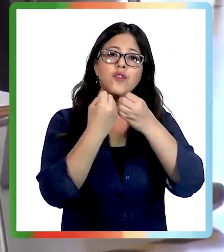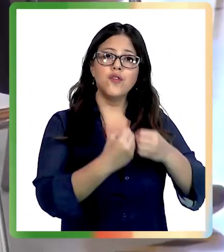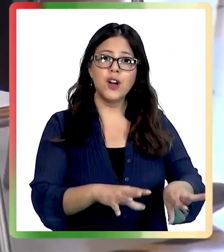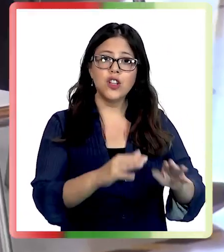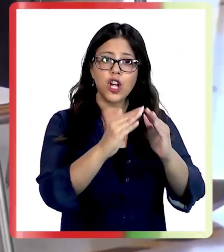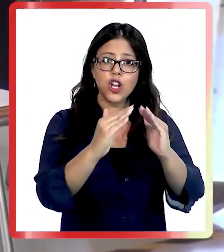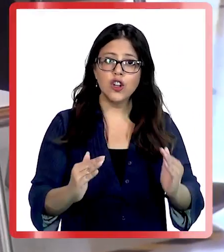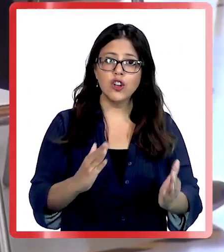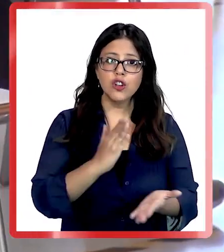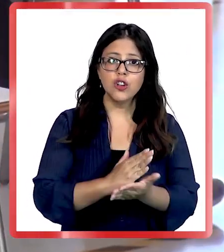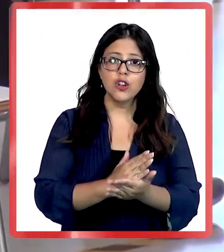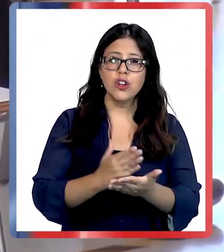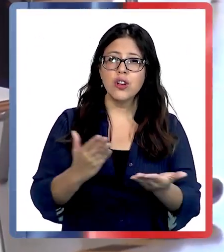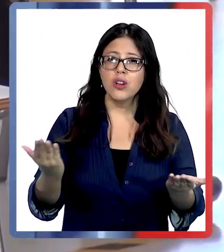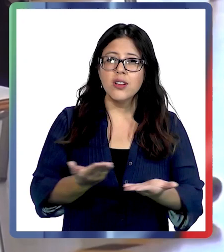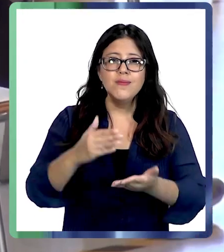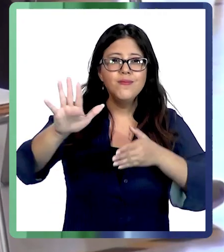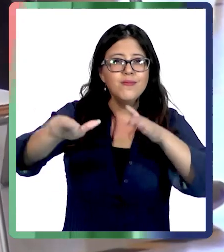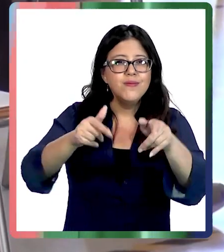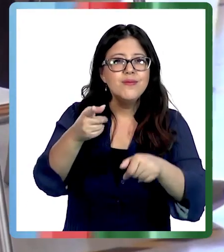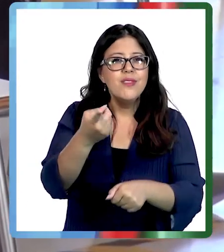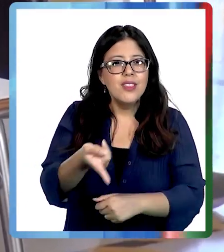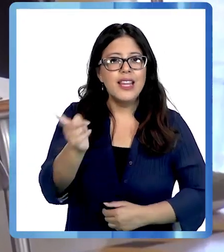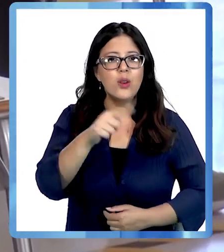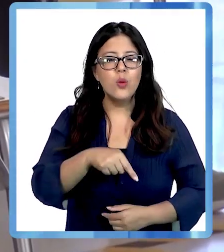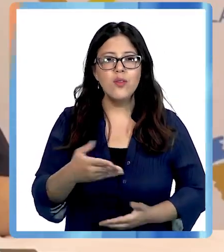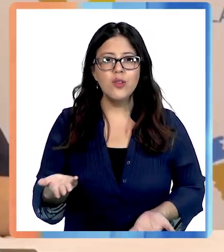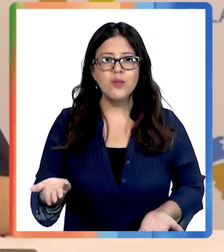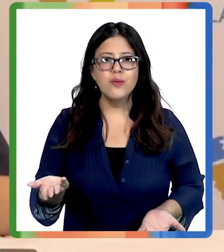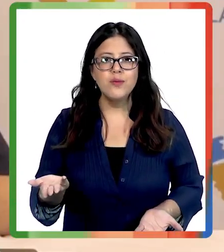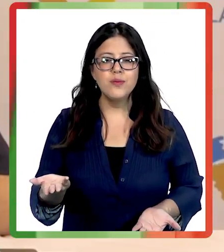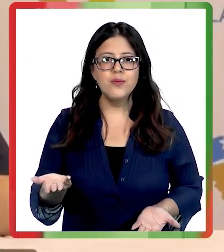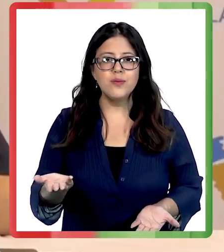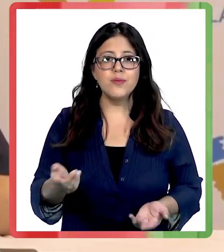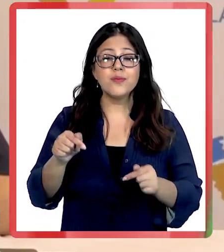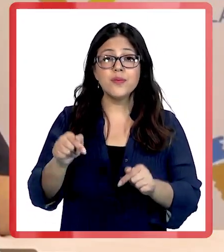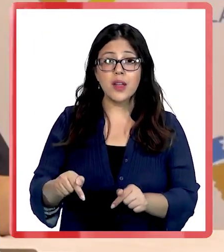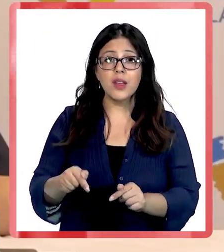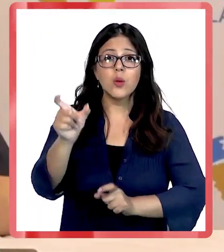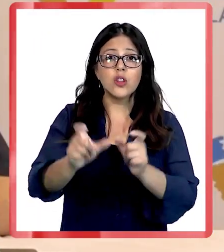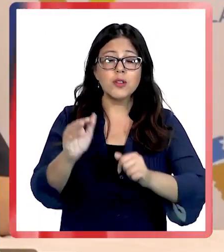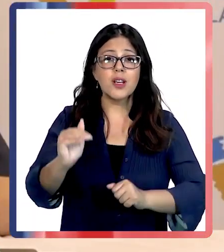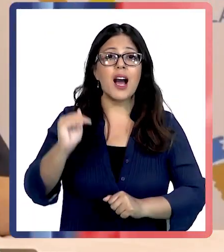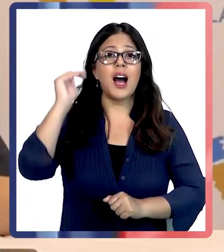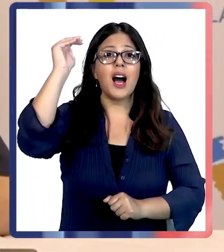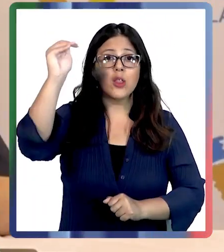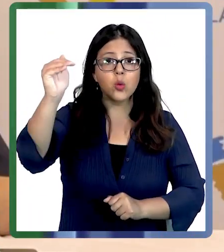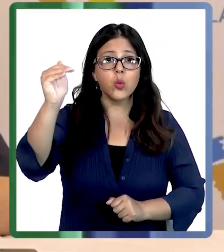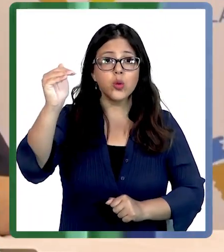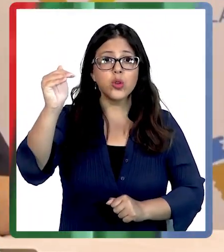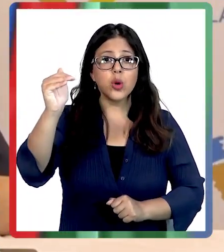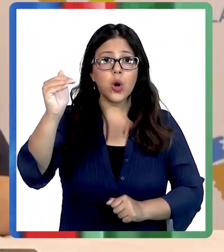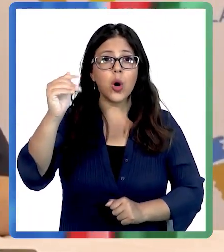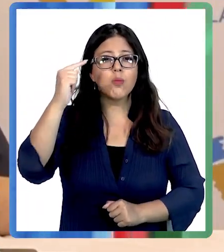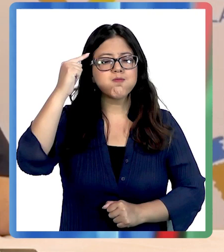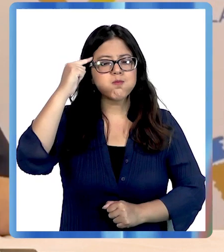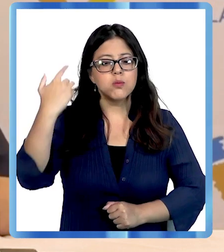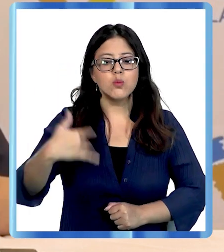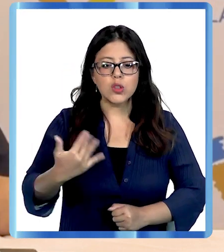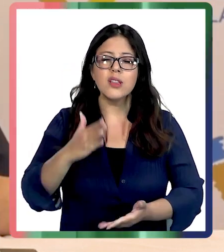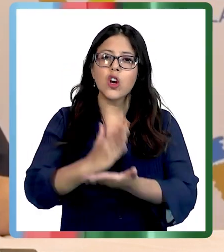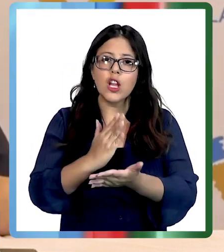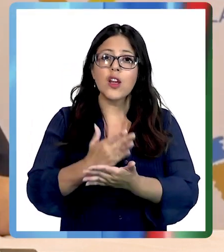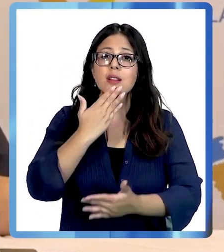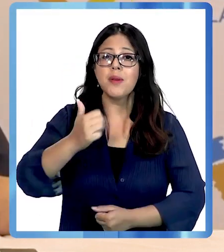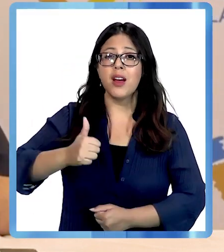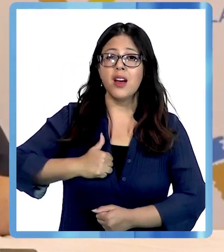cuando los adultos no entienden la relevancia del colegio cuando la asistencia escolar baja cuando están obligados por